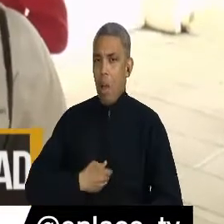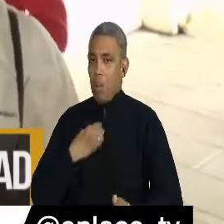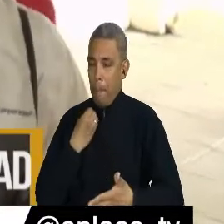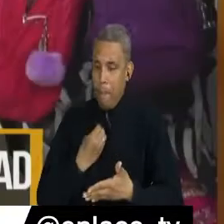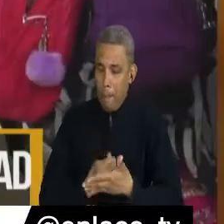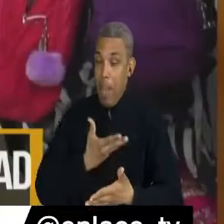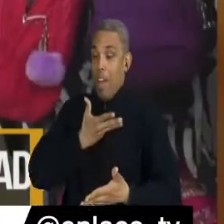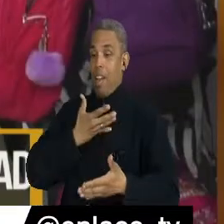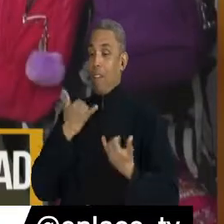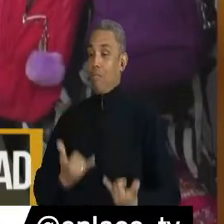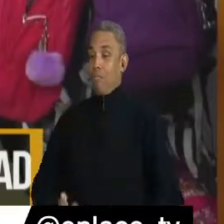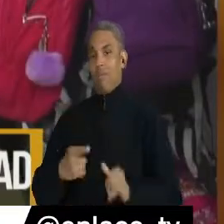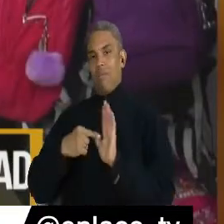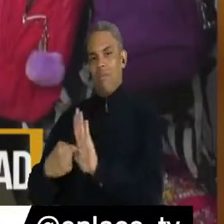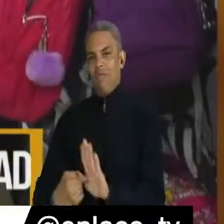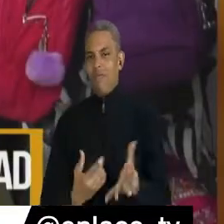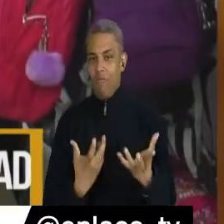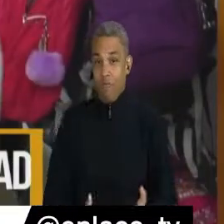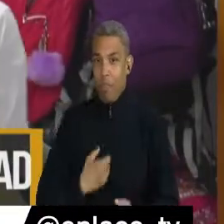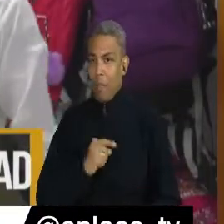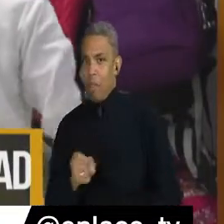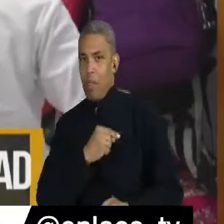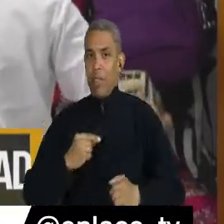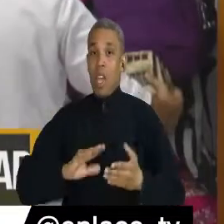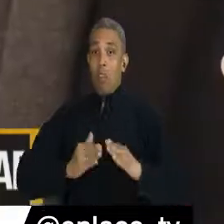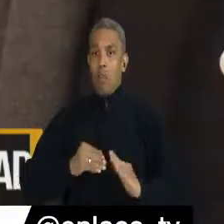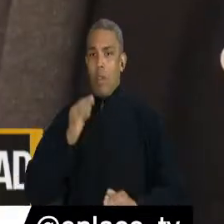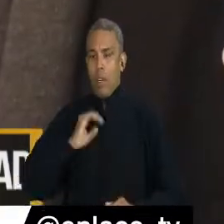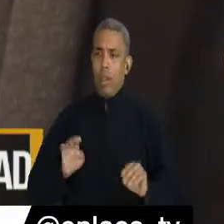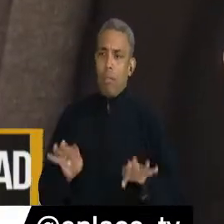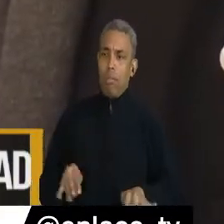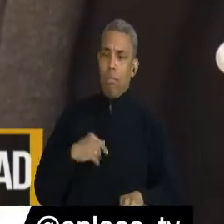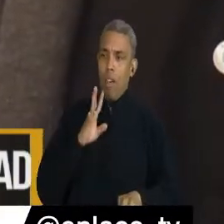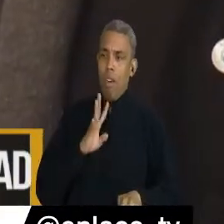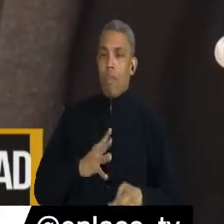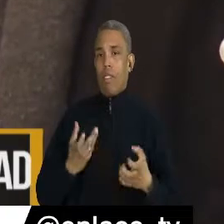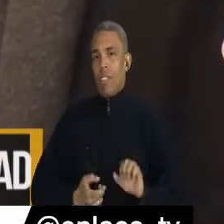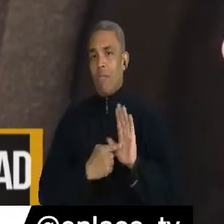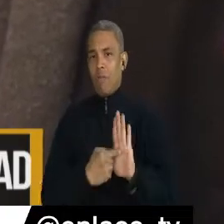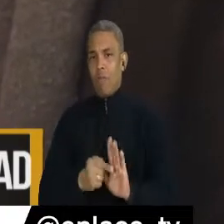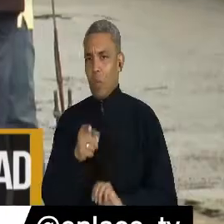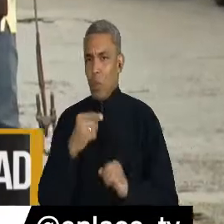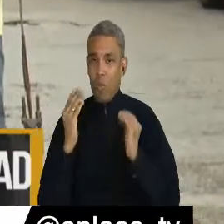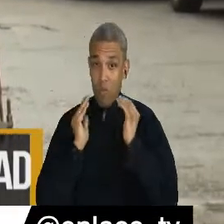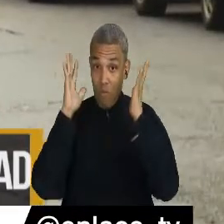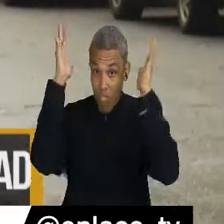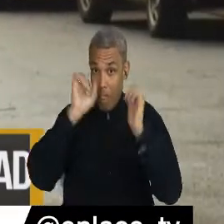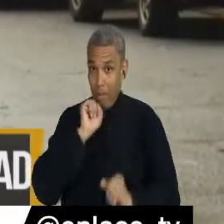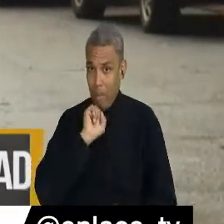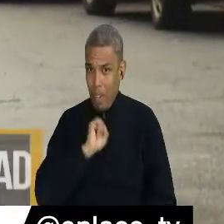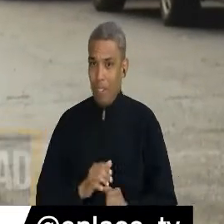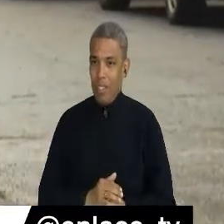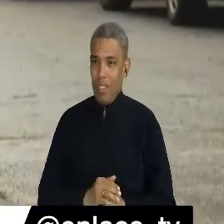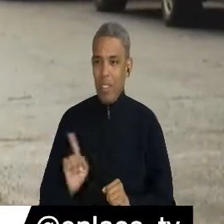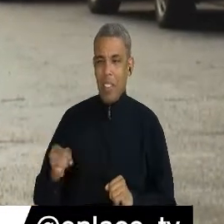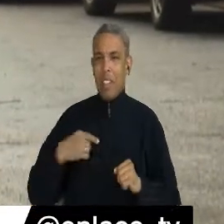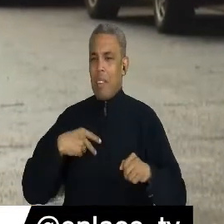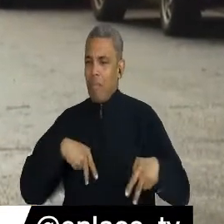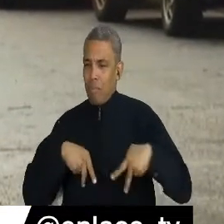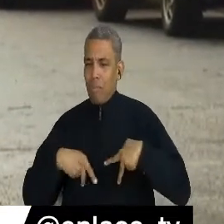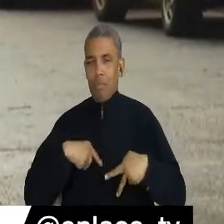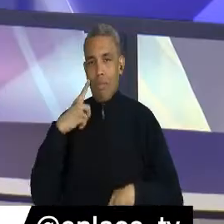que queremos hacer hoy con esta actividad, impactar al pueblo barranqueño. Alégrate del cumpleaños de Barranca Bermeja es el mensaje central de esta